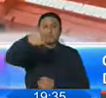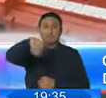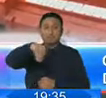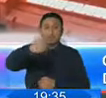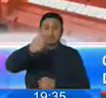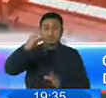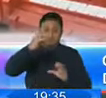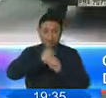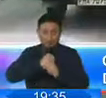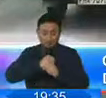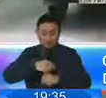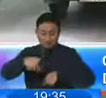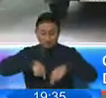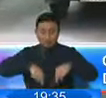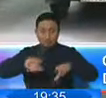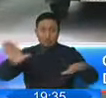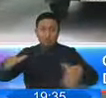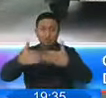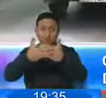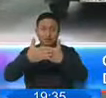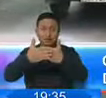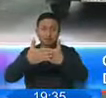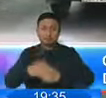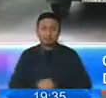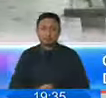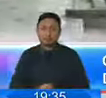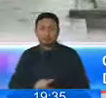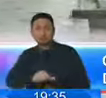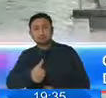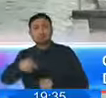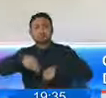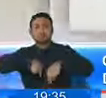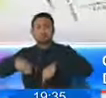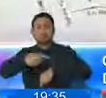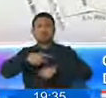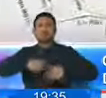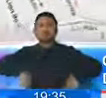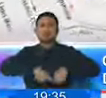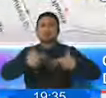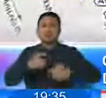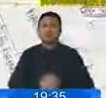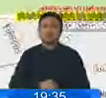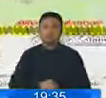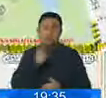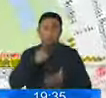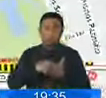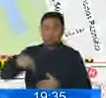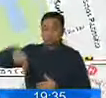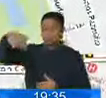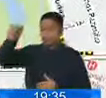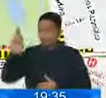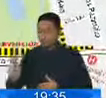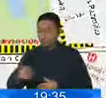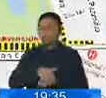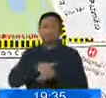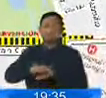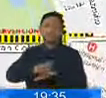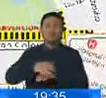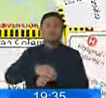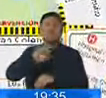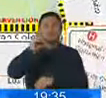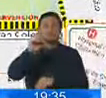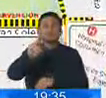10 de la noche, la vía será cerrada por completo. Las alternativas viales en este sector son, en sentido norte-sur, los ríos entre Sodiro